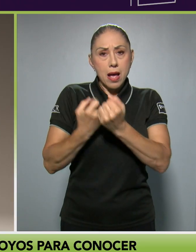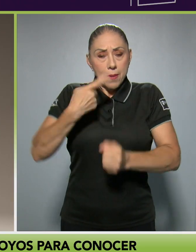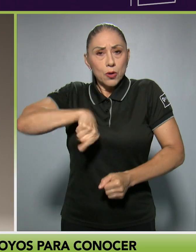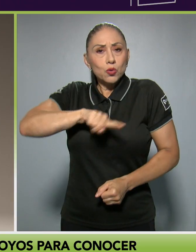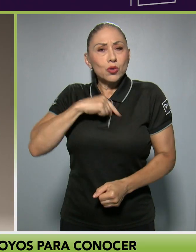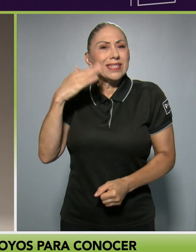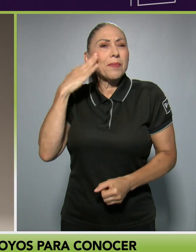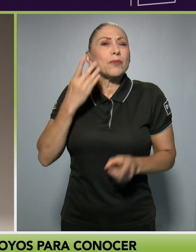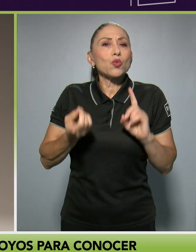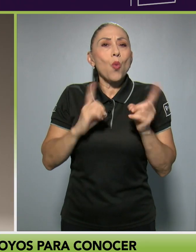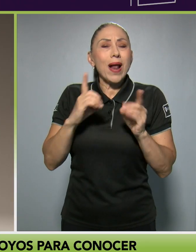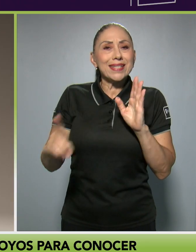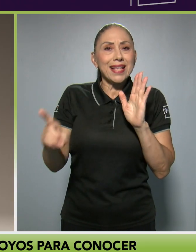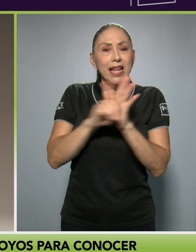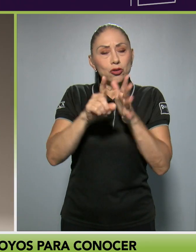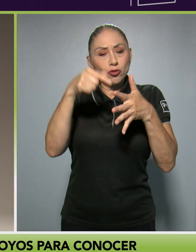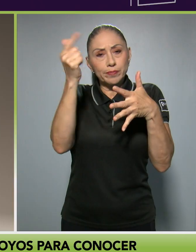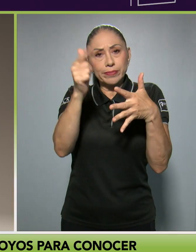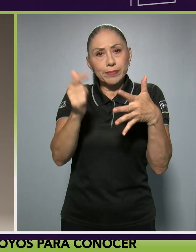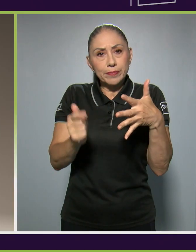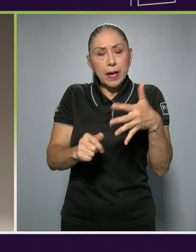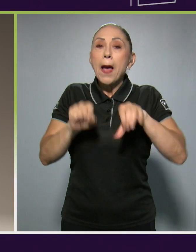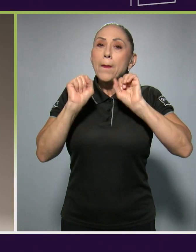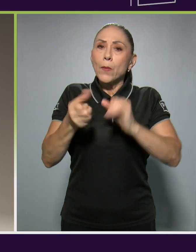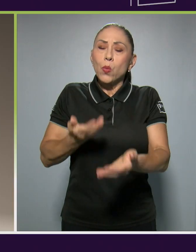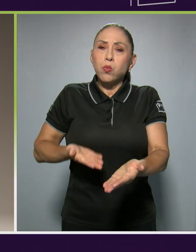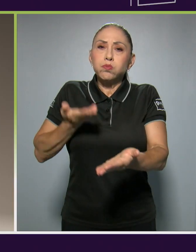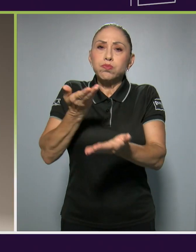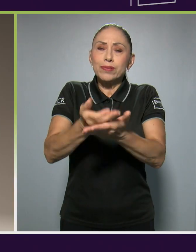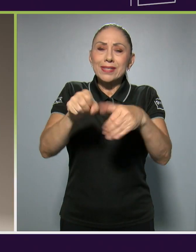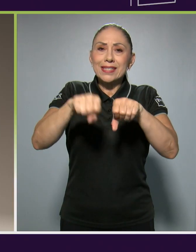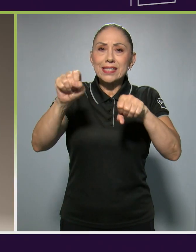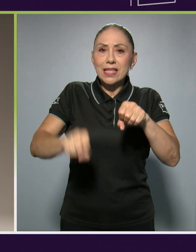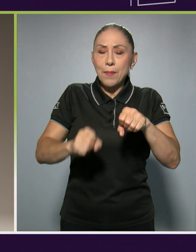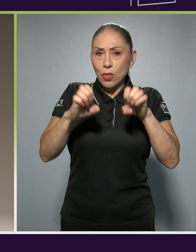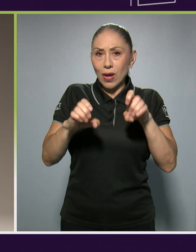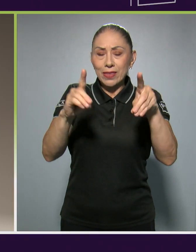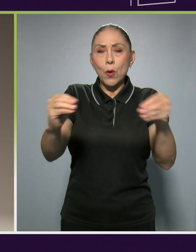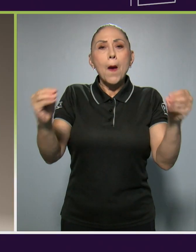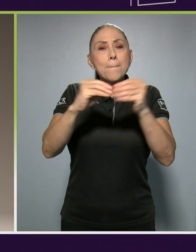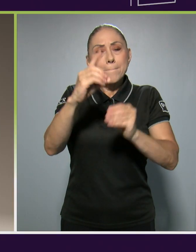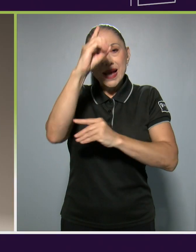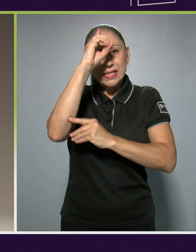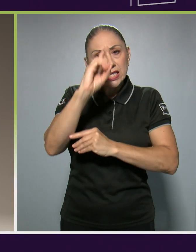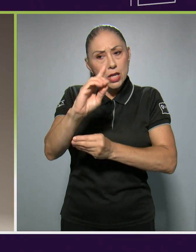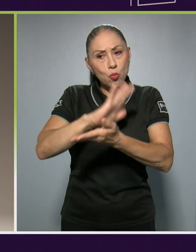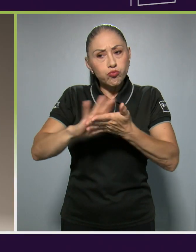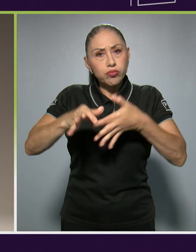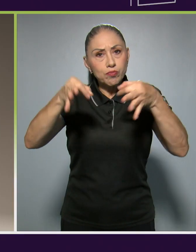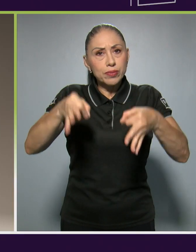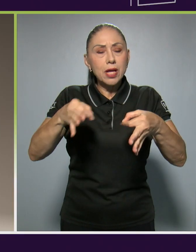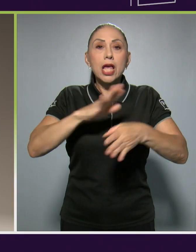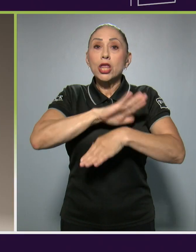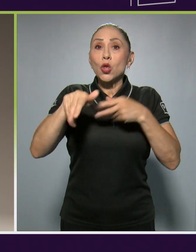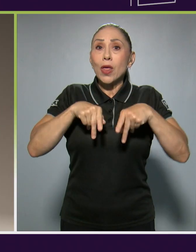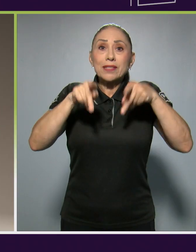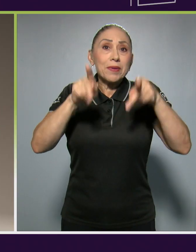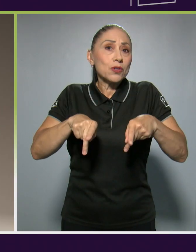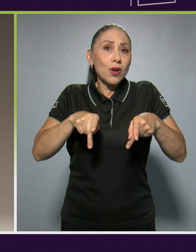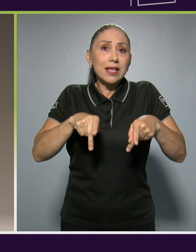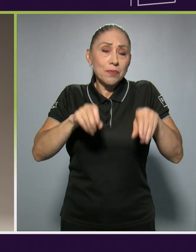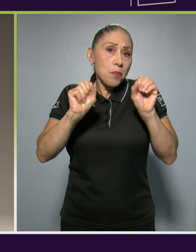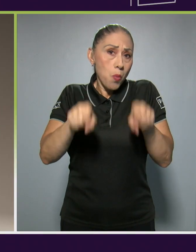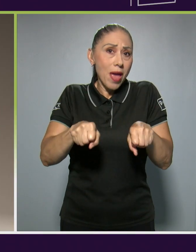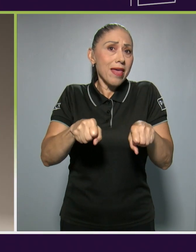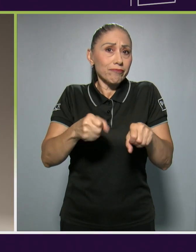poder plantear un sistema educativo que sea más digno y más habitable para toda persona, dependiendo de la